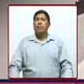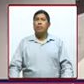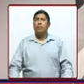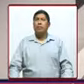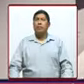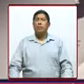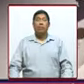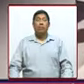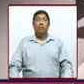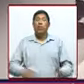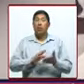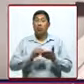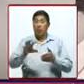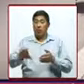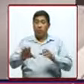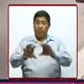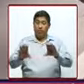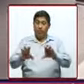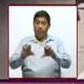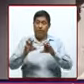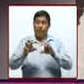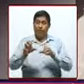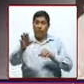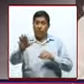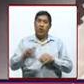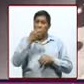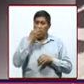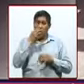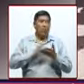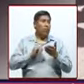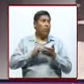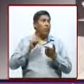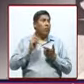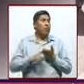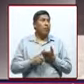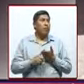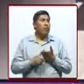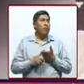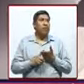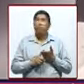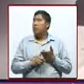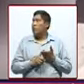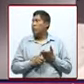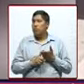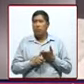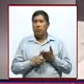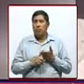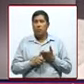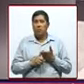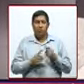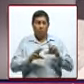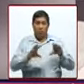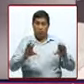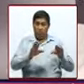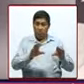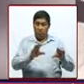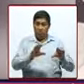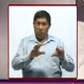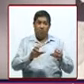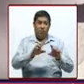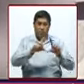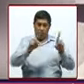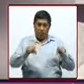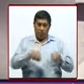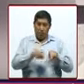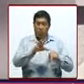Falta la radio de comunicación que estaba en Radio Taxi. Luego está le falta la radio siempre que yo le compré con